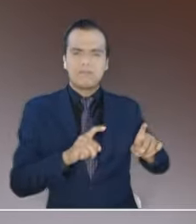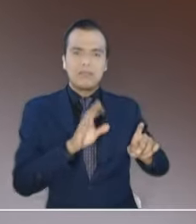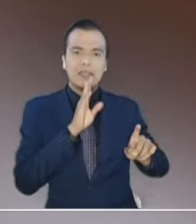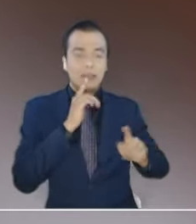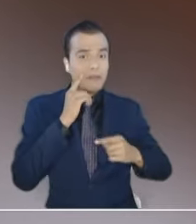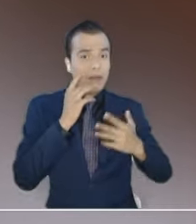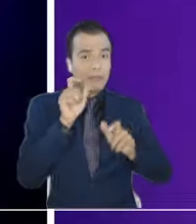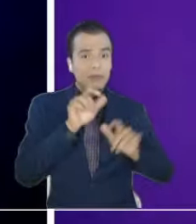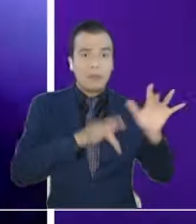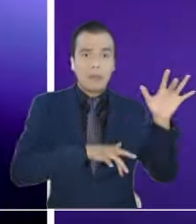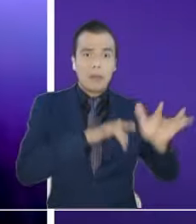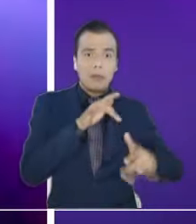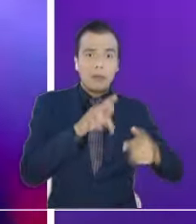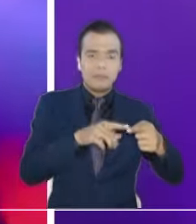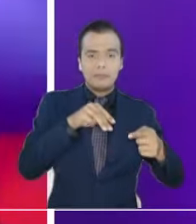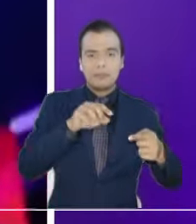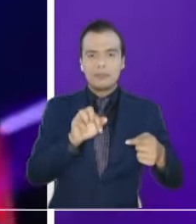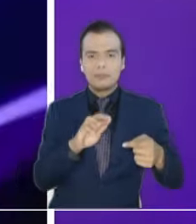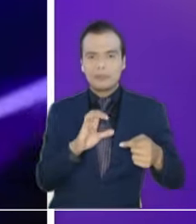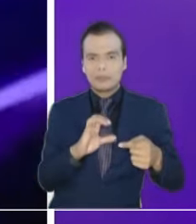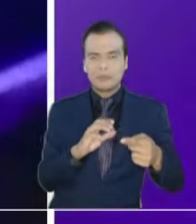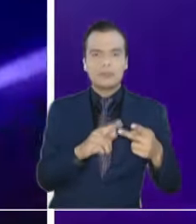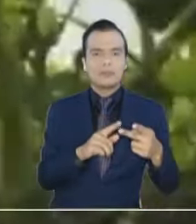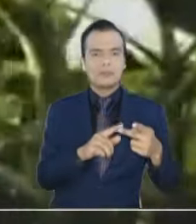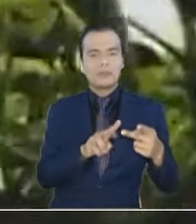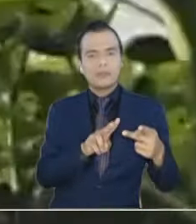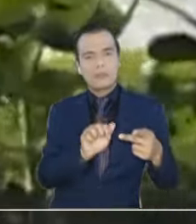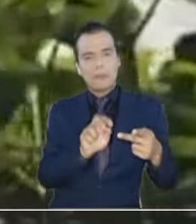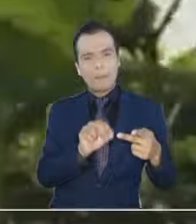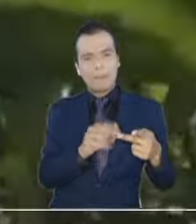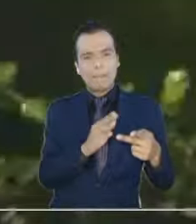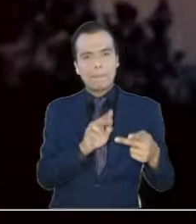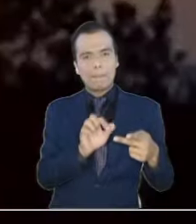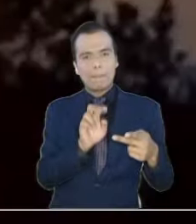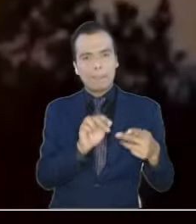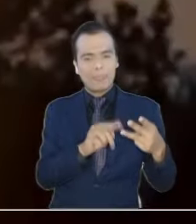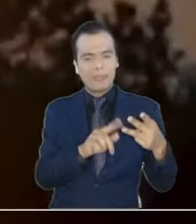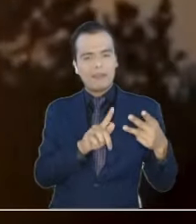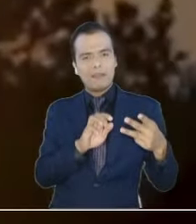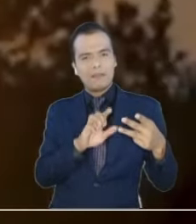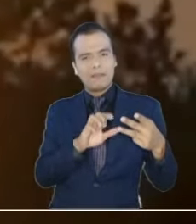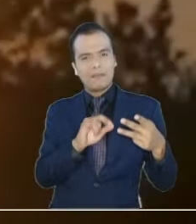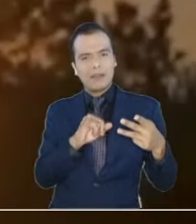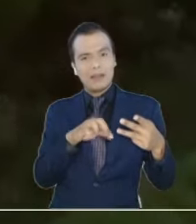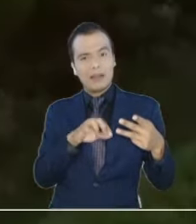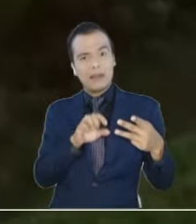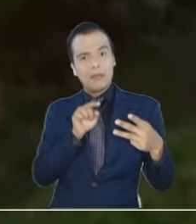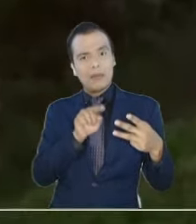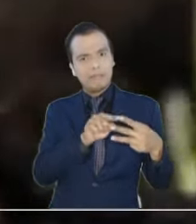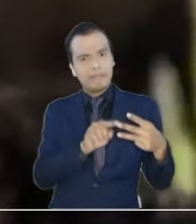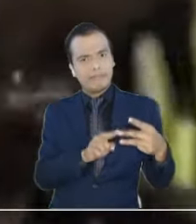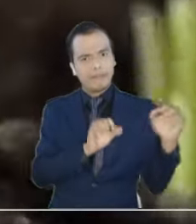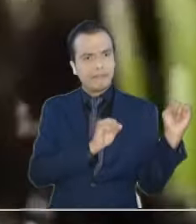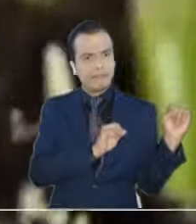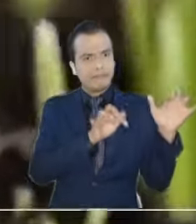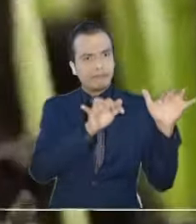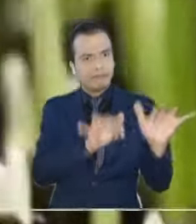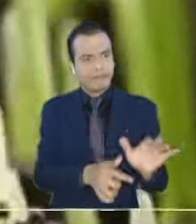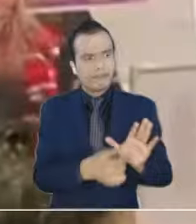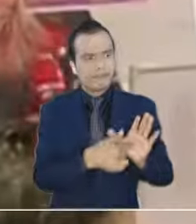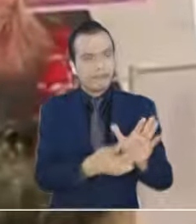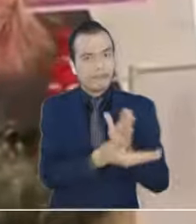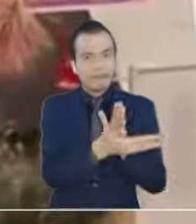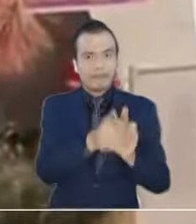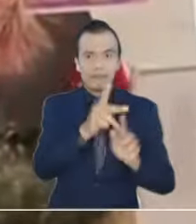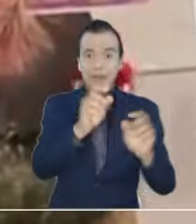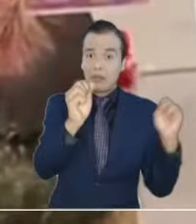Peláez, entre otros, harán parte de la programación. Lo que estamos haciendo es dinamizar la economía de nuestro municipio a